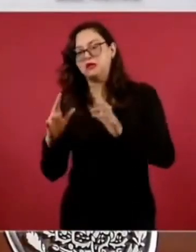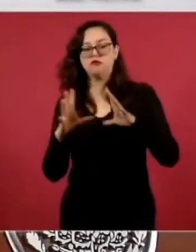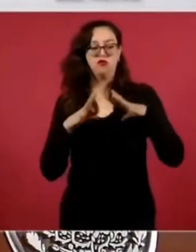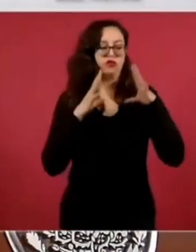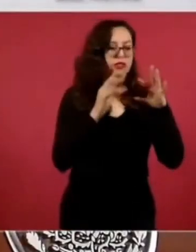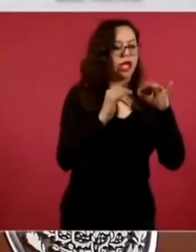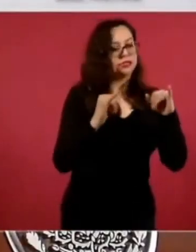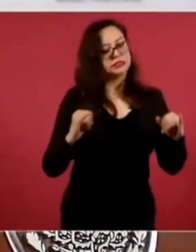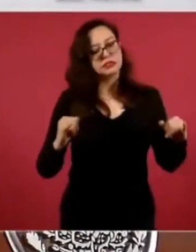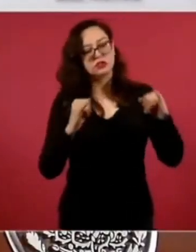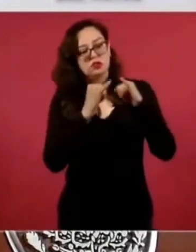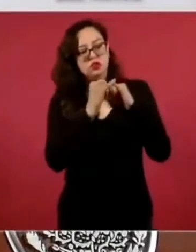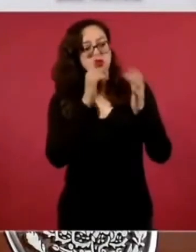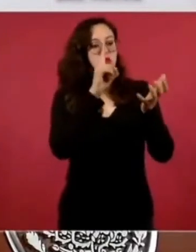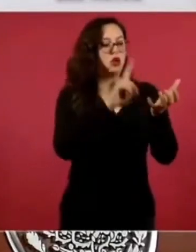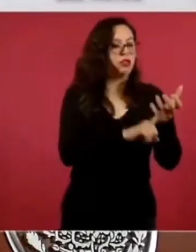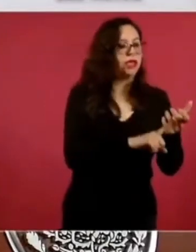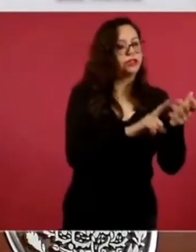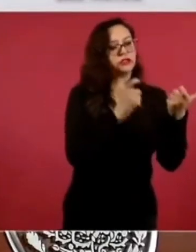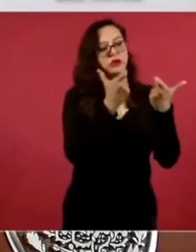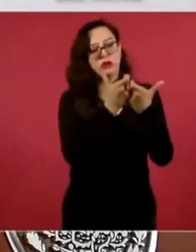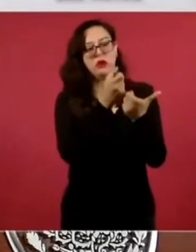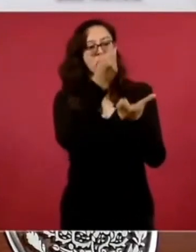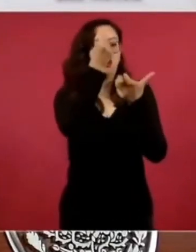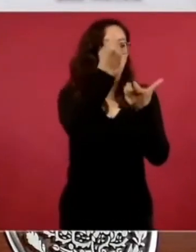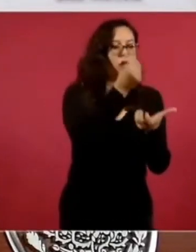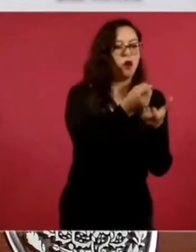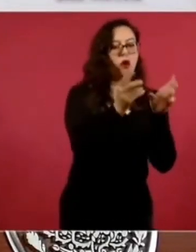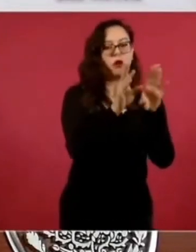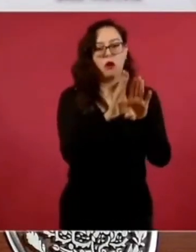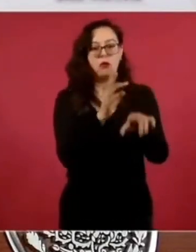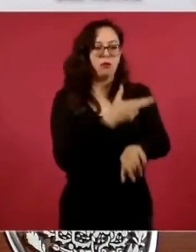mayor, un fideicomiso de adulto mayor,